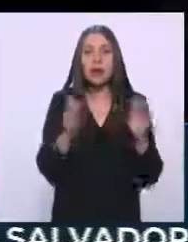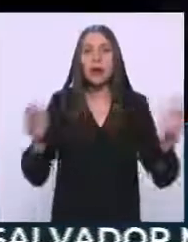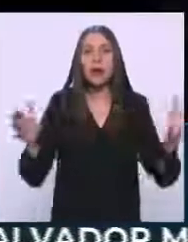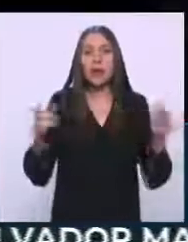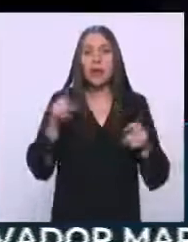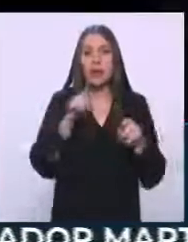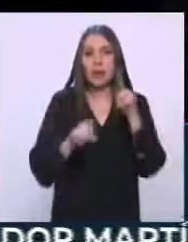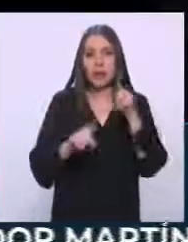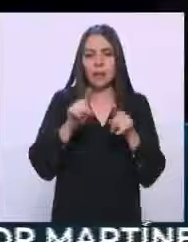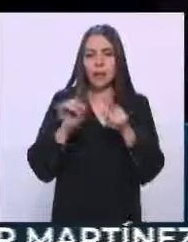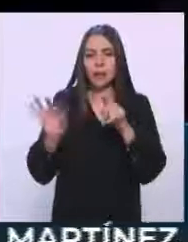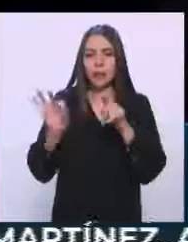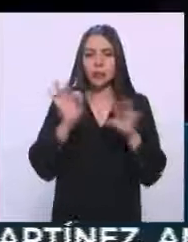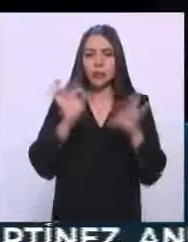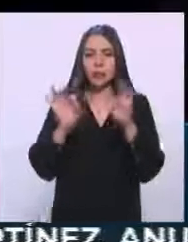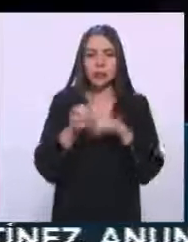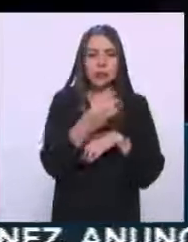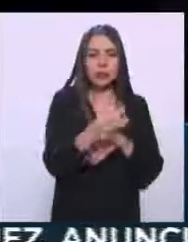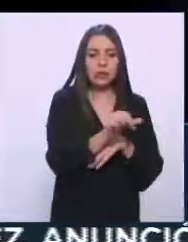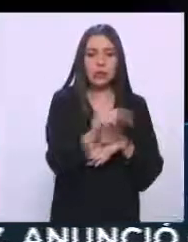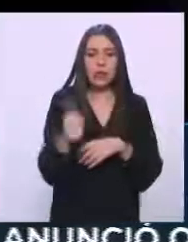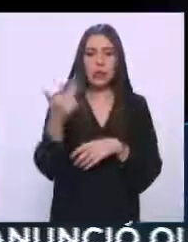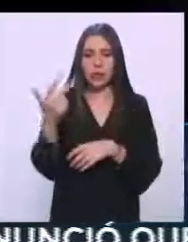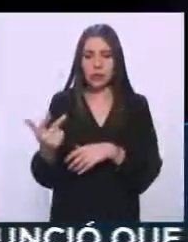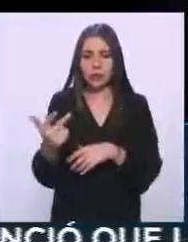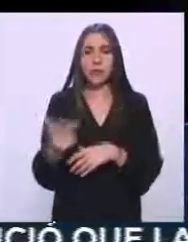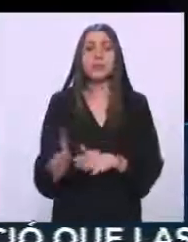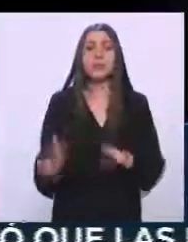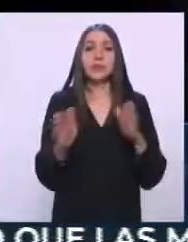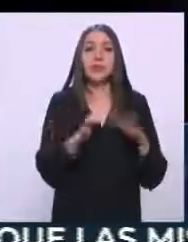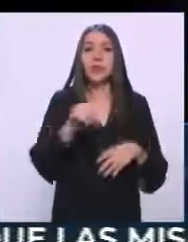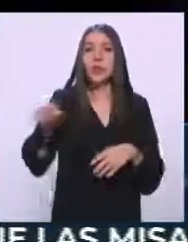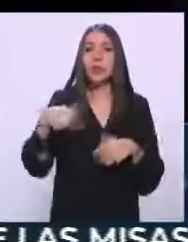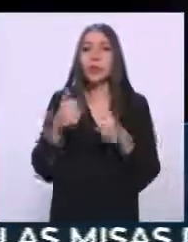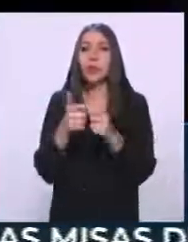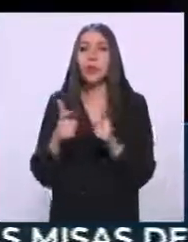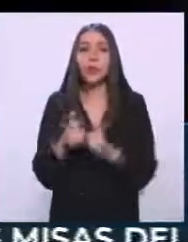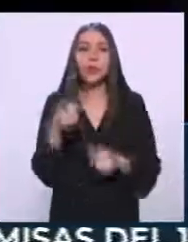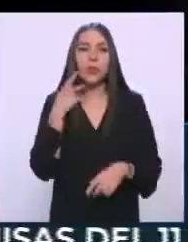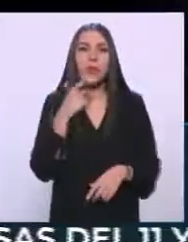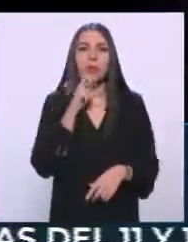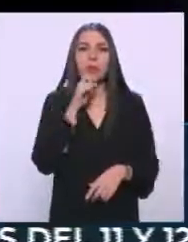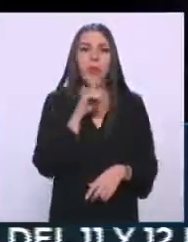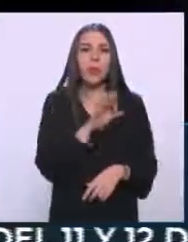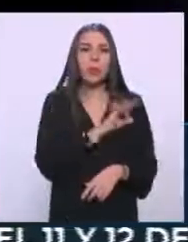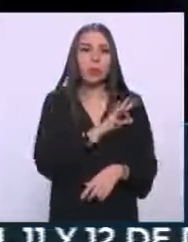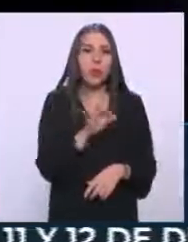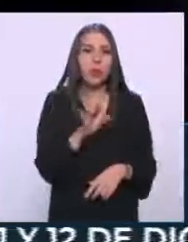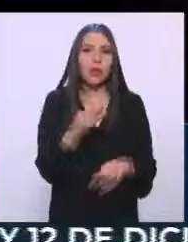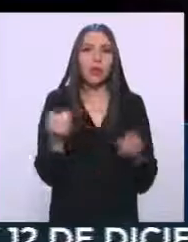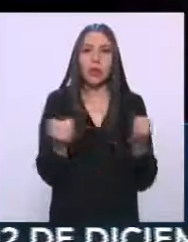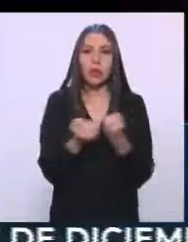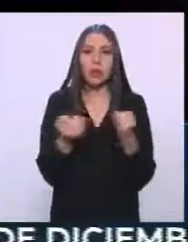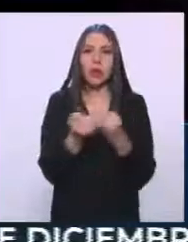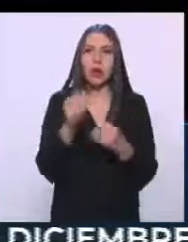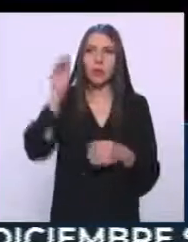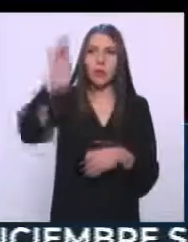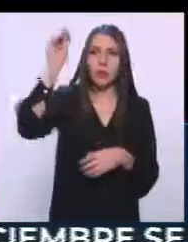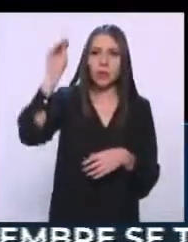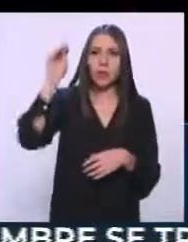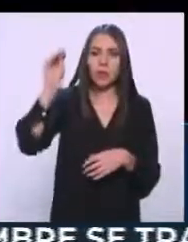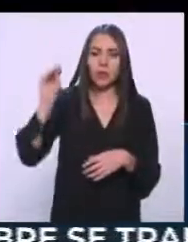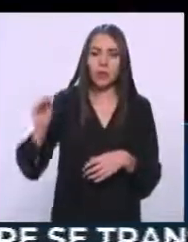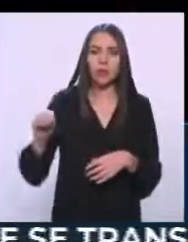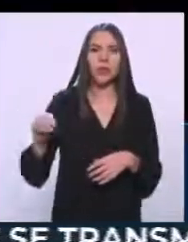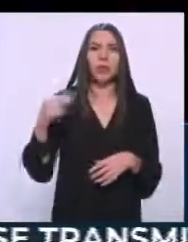competencia entre listas, ¿sí? Ahora bien, los partidos políticos tienen la posibilidad también de armar listas,